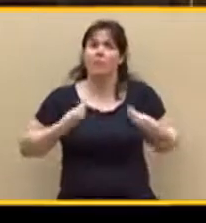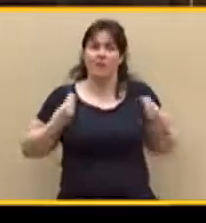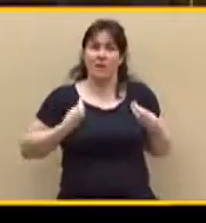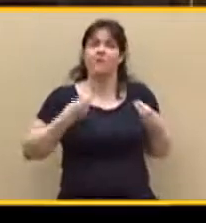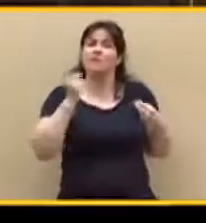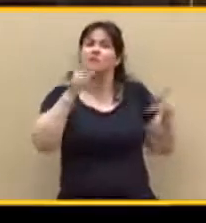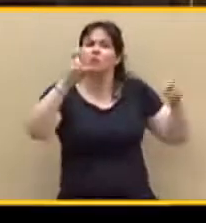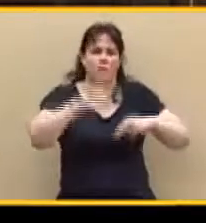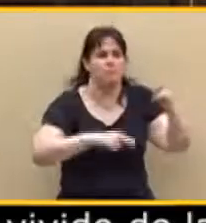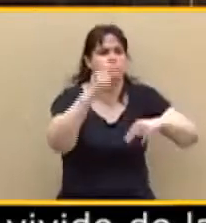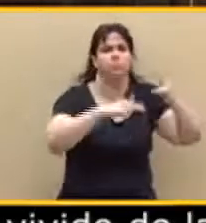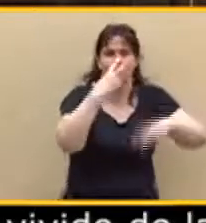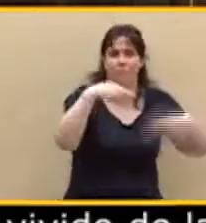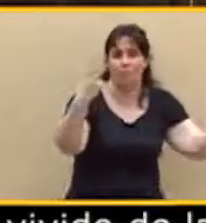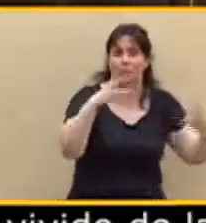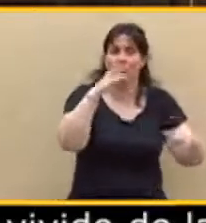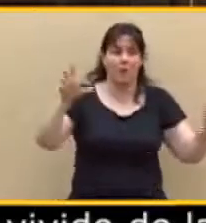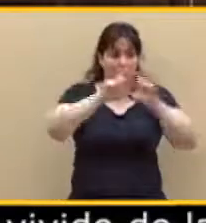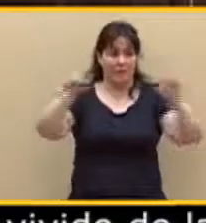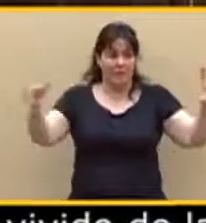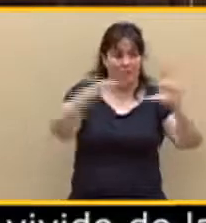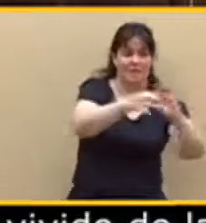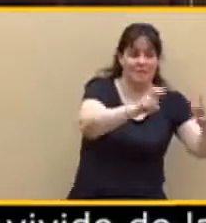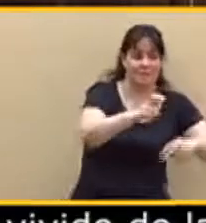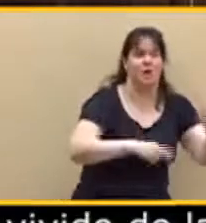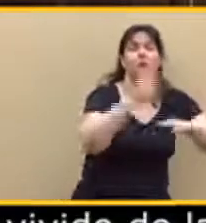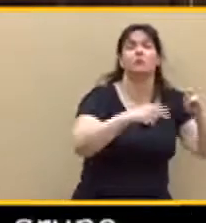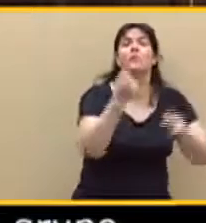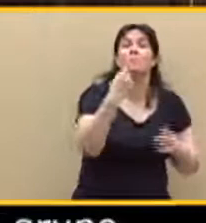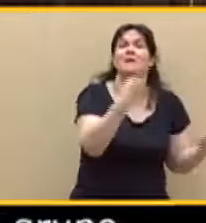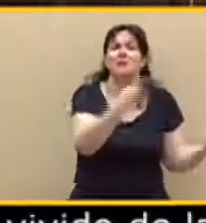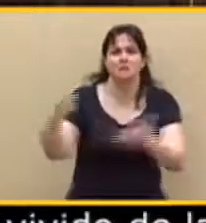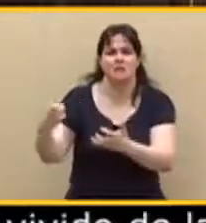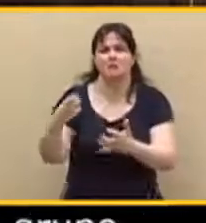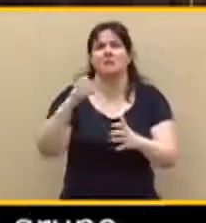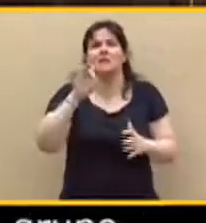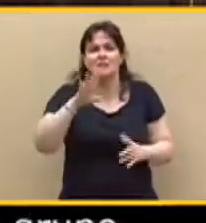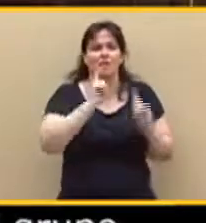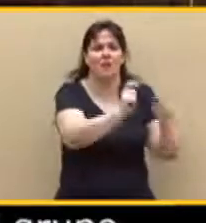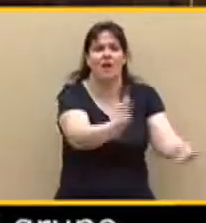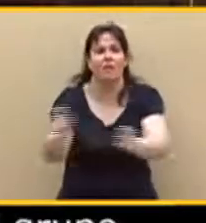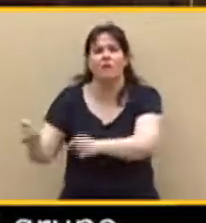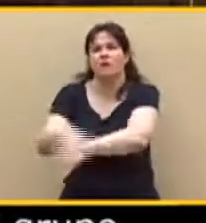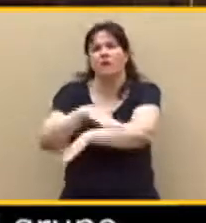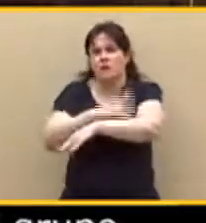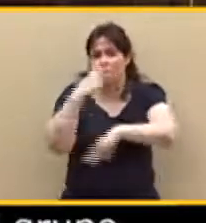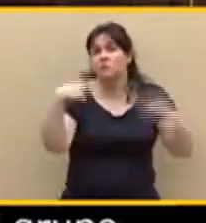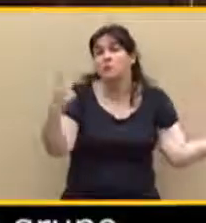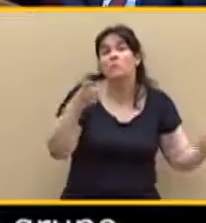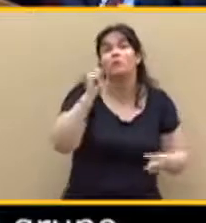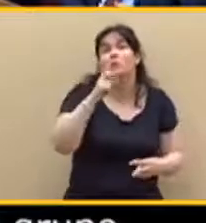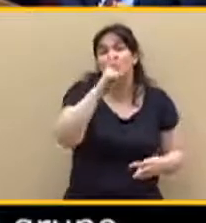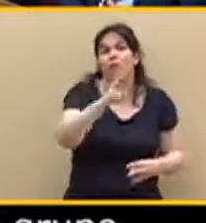pues la filial de construcción del grupo consiguió 1.615 adjudicaciones de administraciones públicas en solo 2 años.